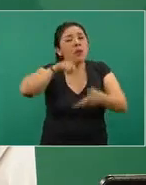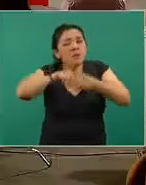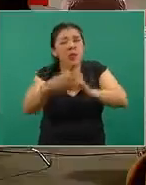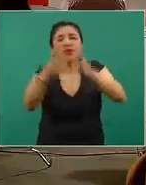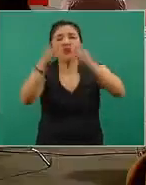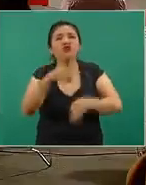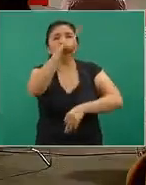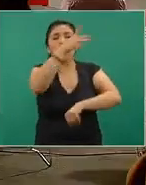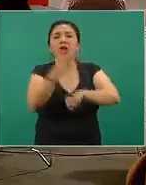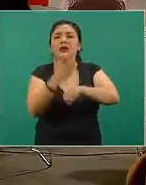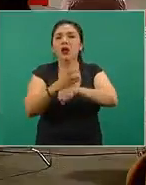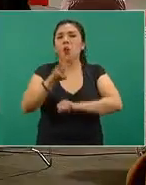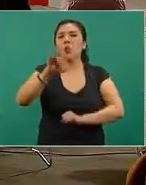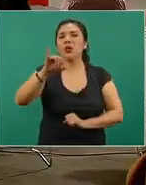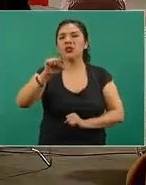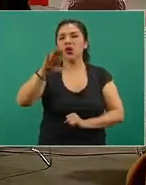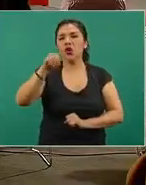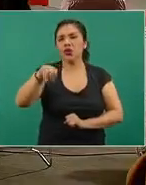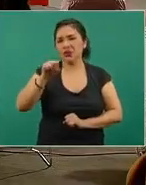Unidos. En